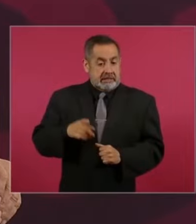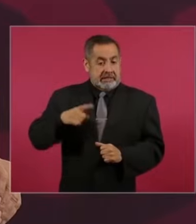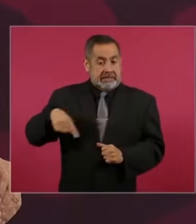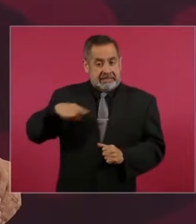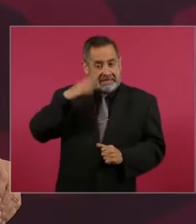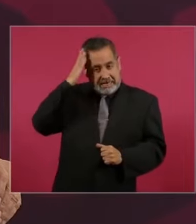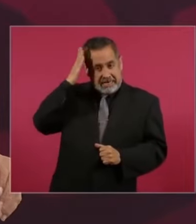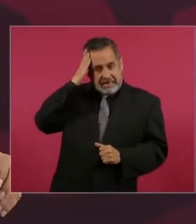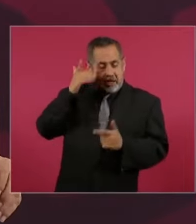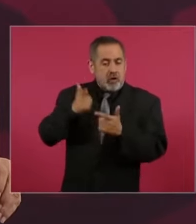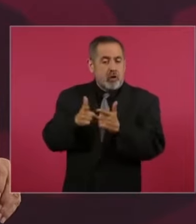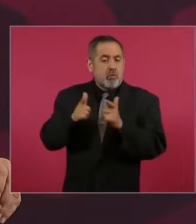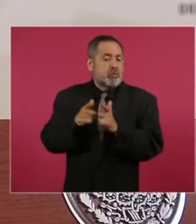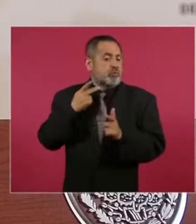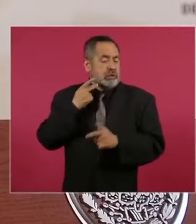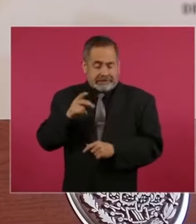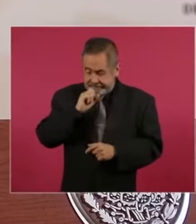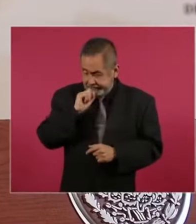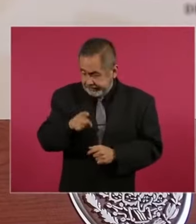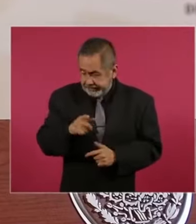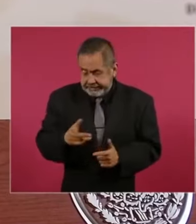Dirigentes de los partidos